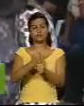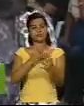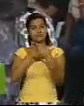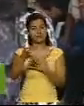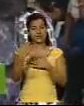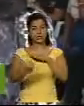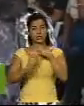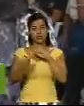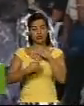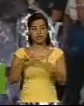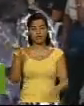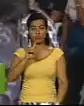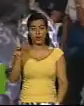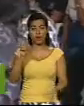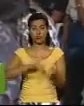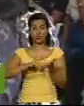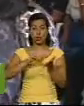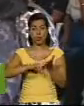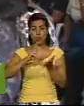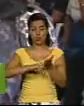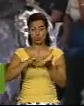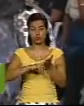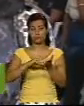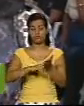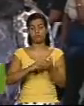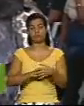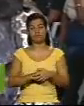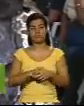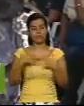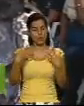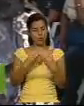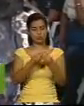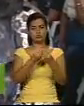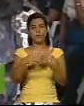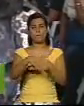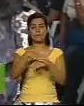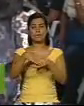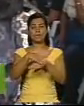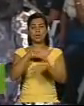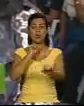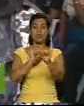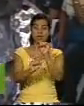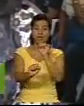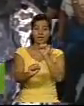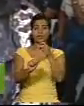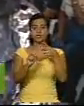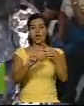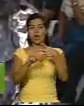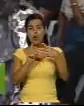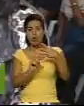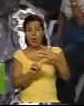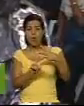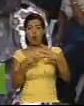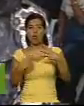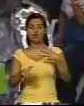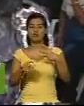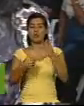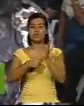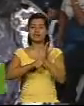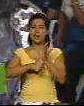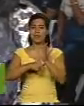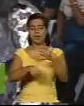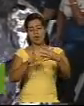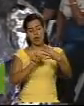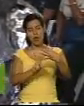del Instituto Venezolano del Seguro Social, en conjunto con el Ministerio de la Defensa, en conjunto con el SAIME, en